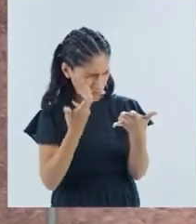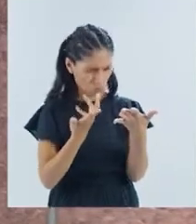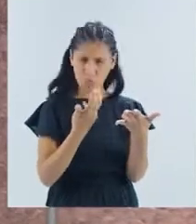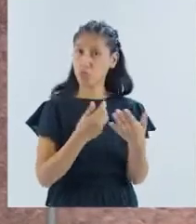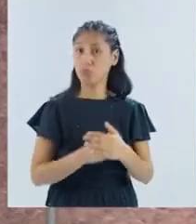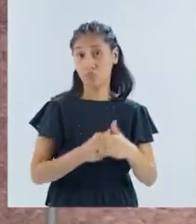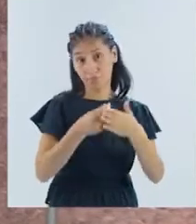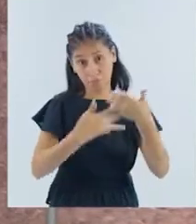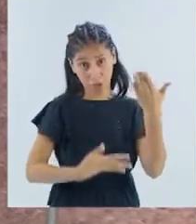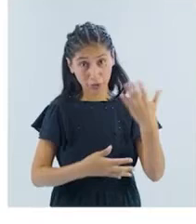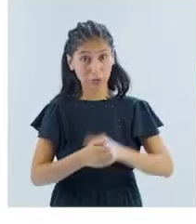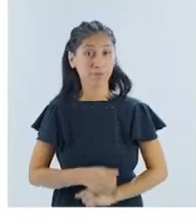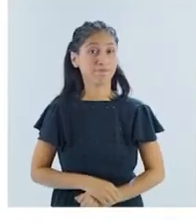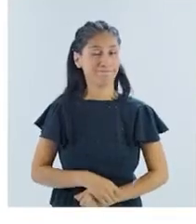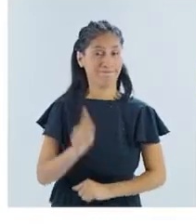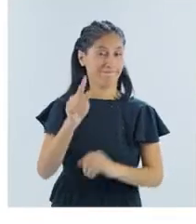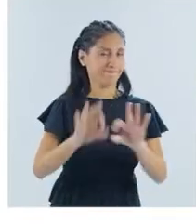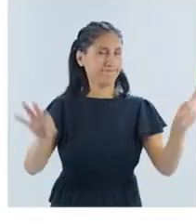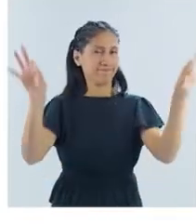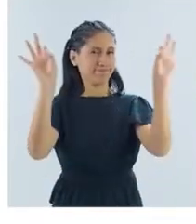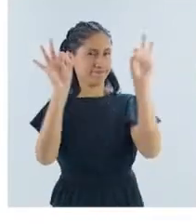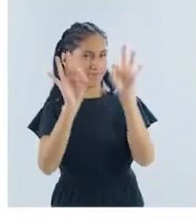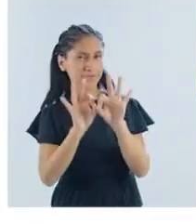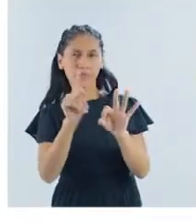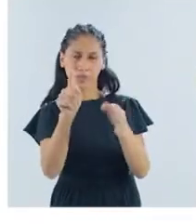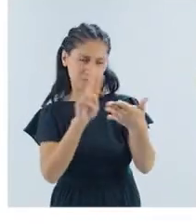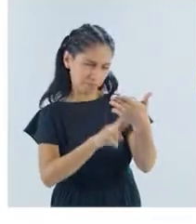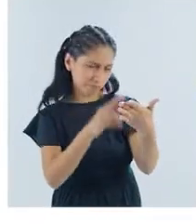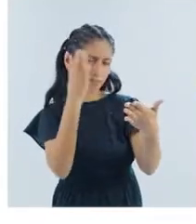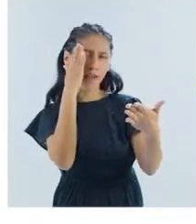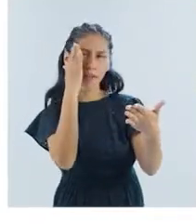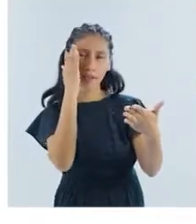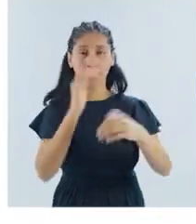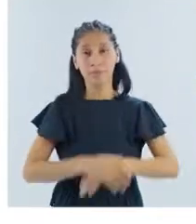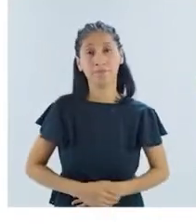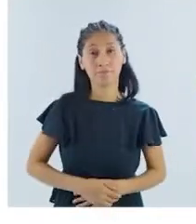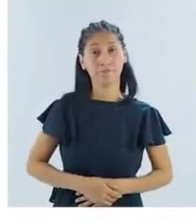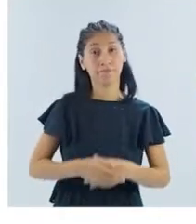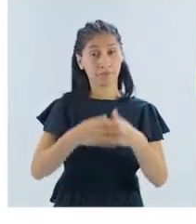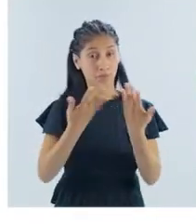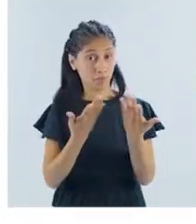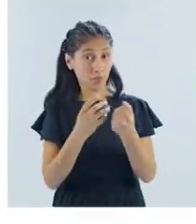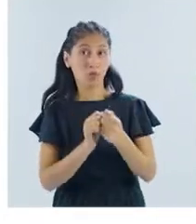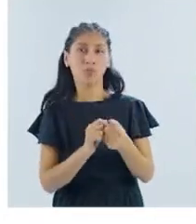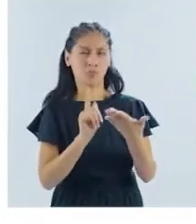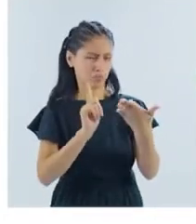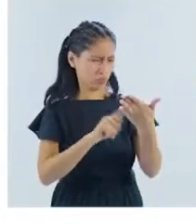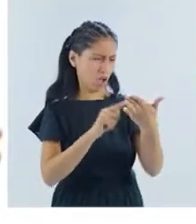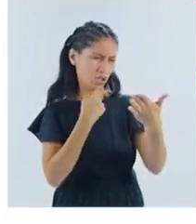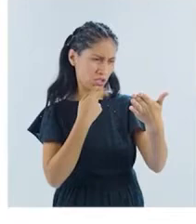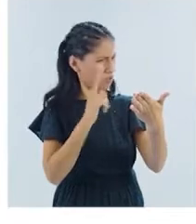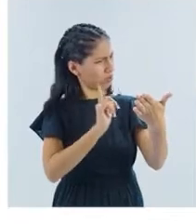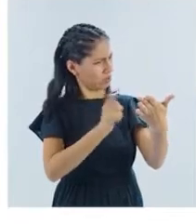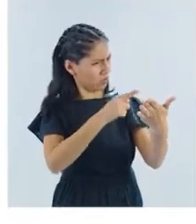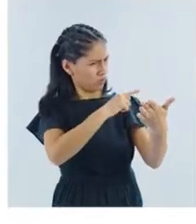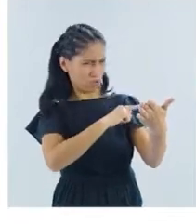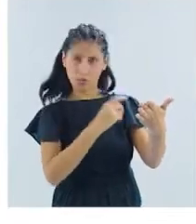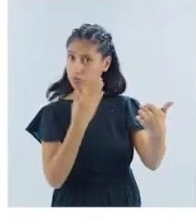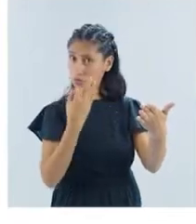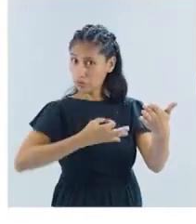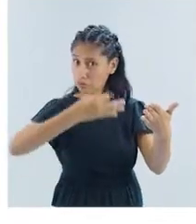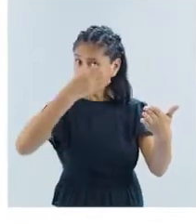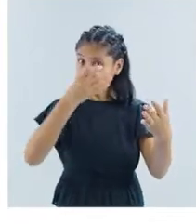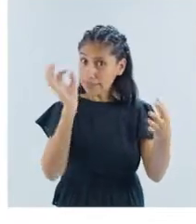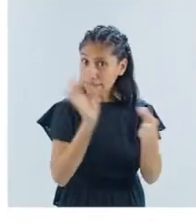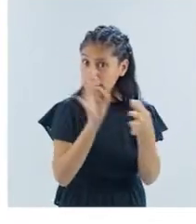debilitar un texto argumentativo. Algo importante que debemos saber. No existe una regla estricta para definir